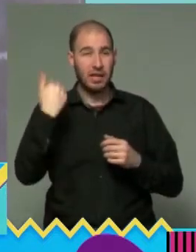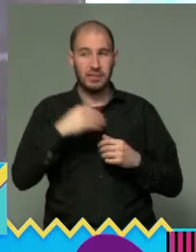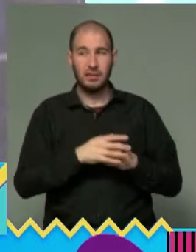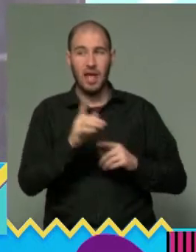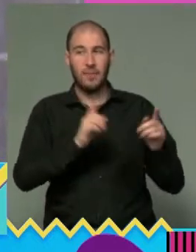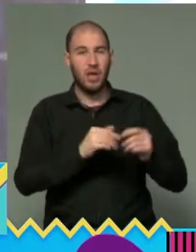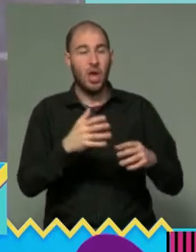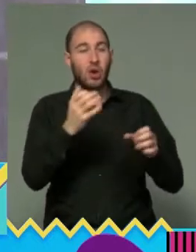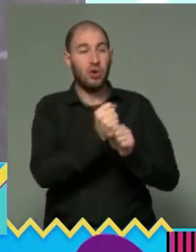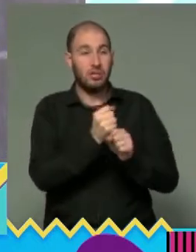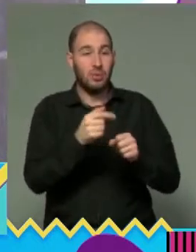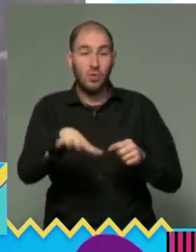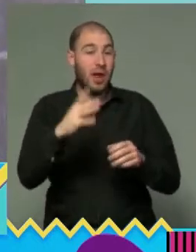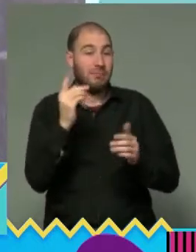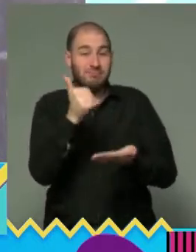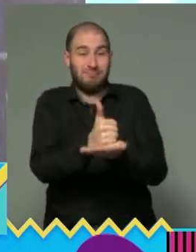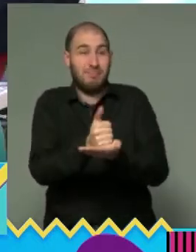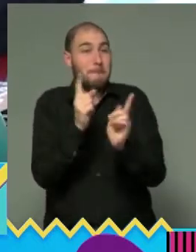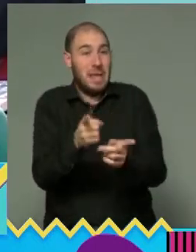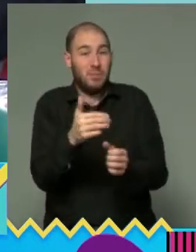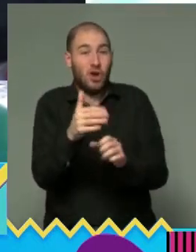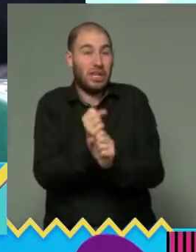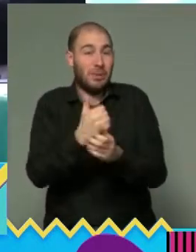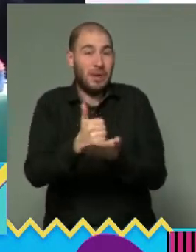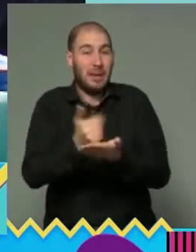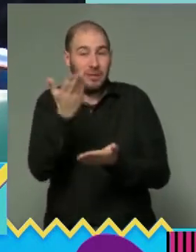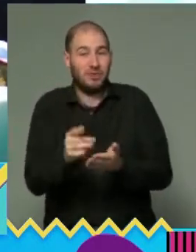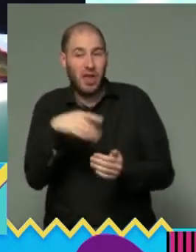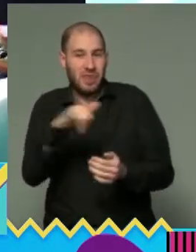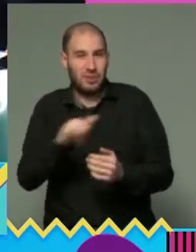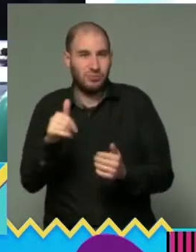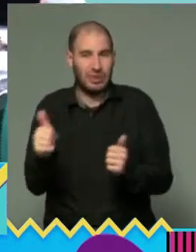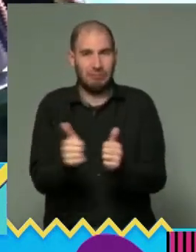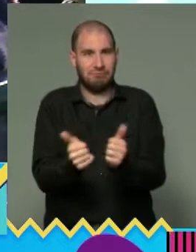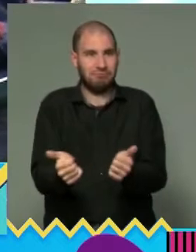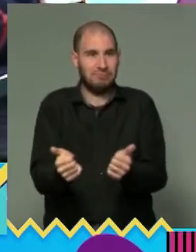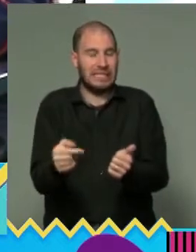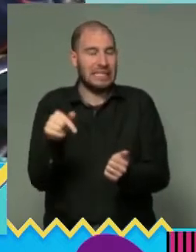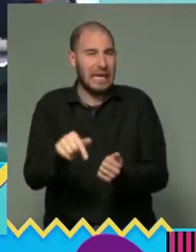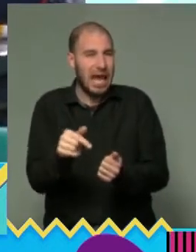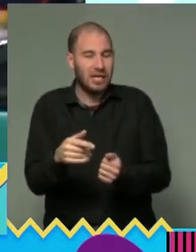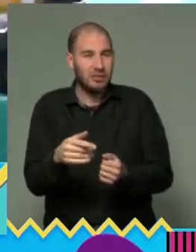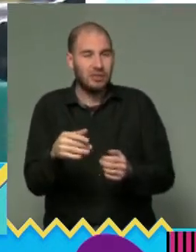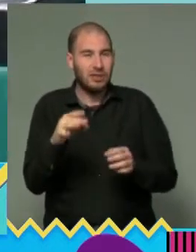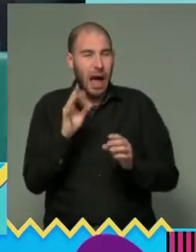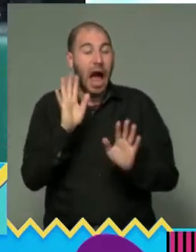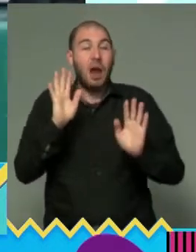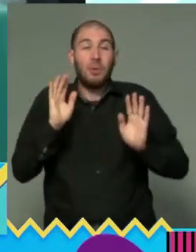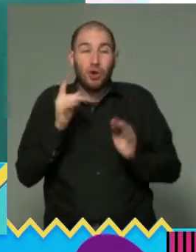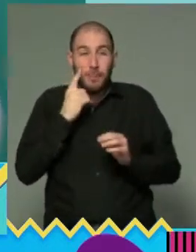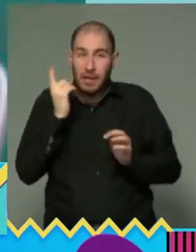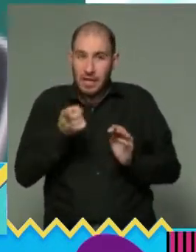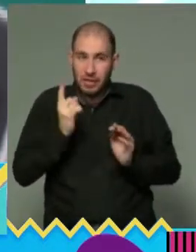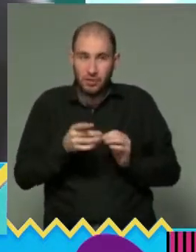tomar el micro a lo mejor en la misma parada que la persona a la cual está denunciando, y esto es una latente posibilidad